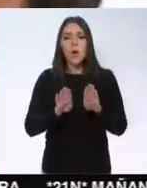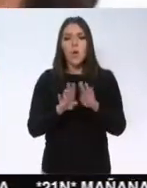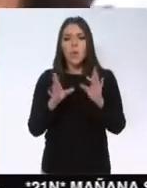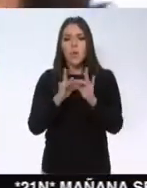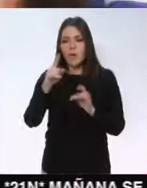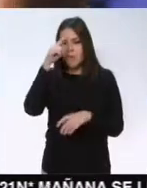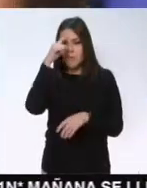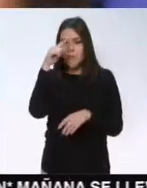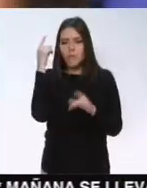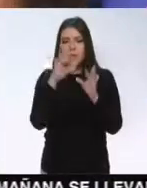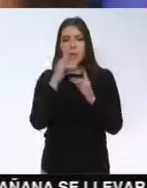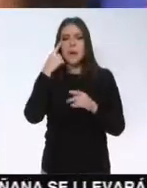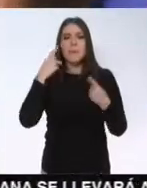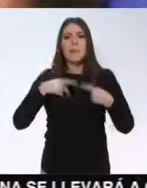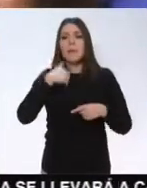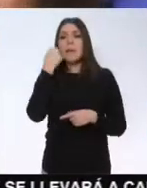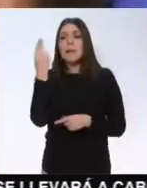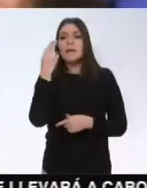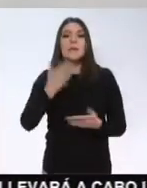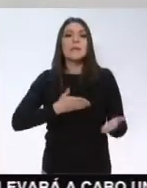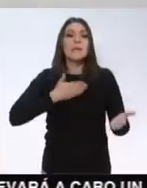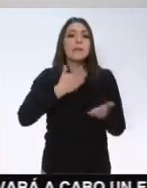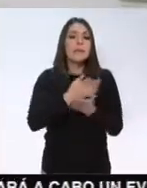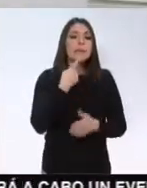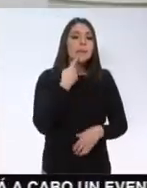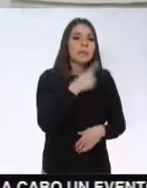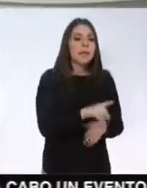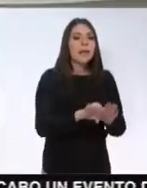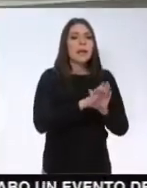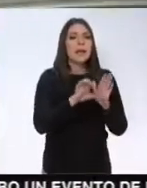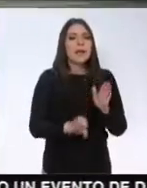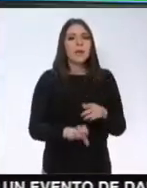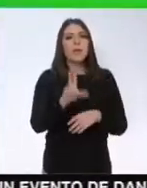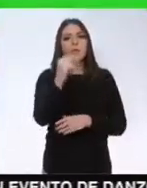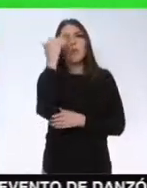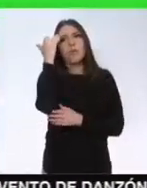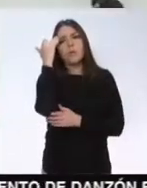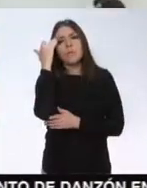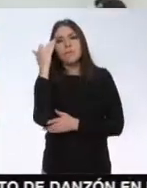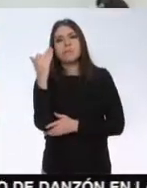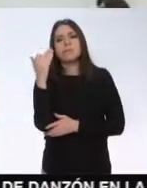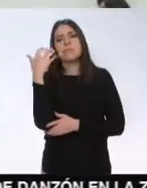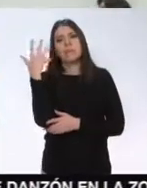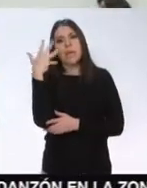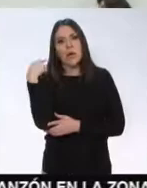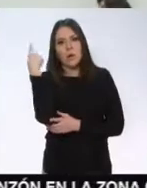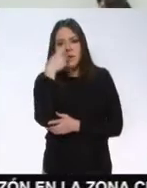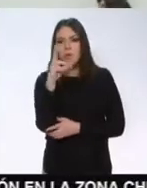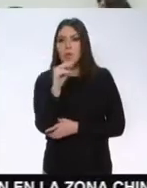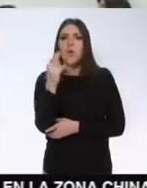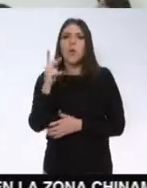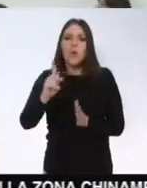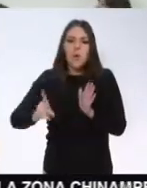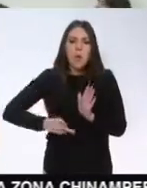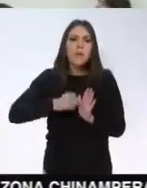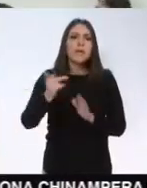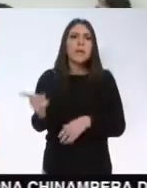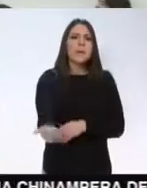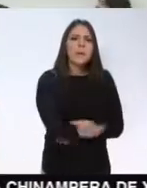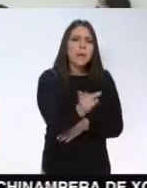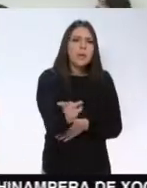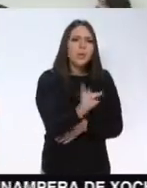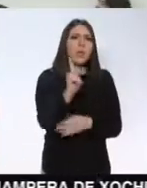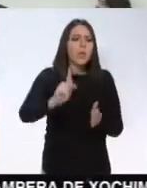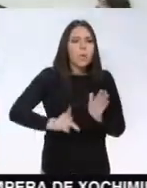Creo que horas, 5 horas, que se le pregunte, repregunte, ratifique, etcétera. En